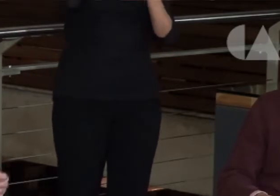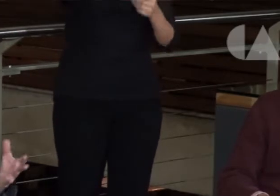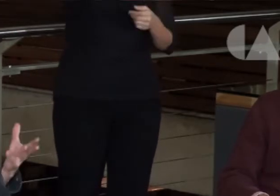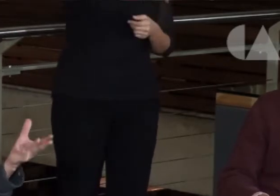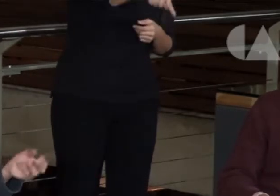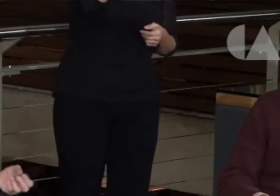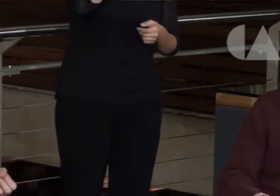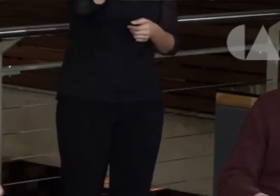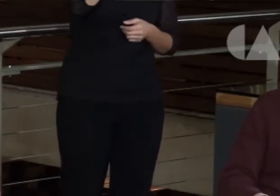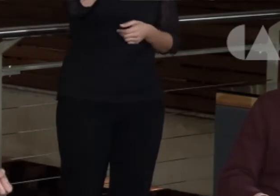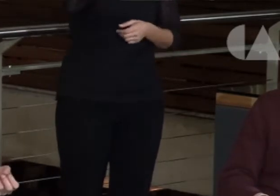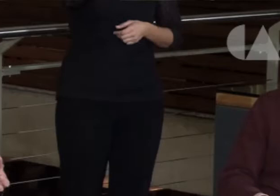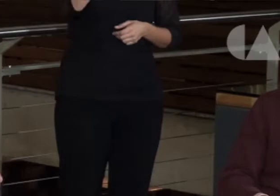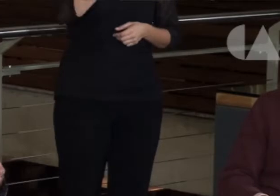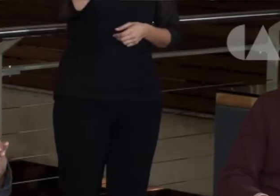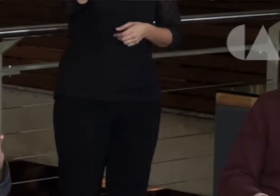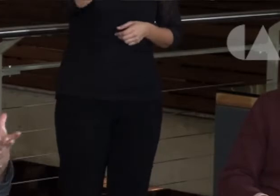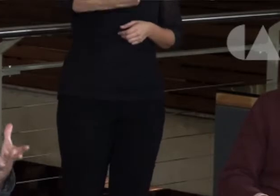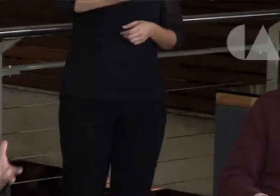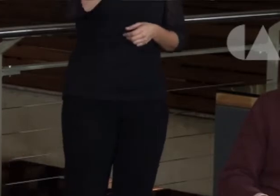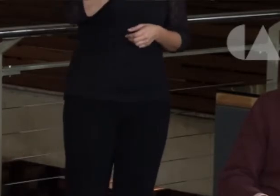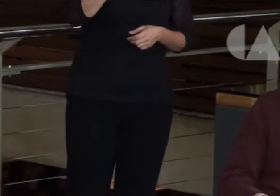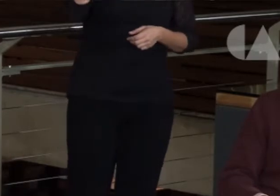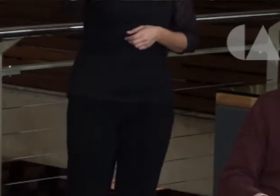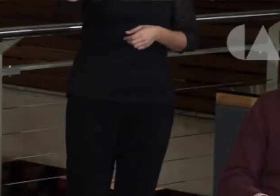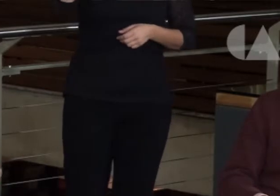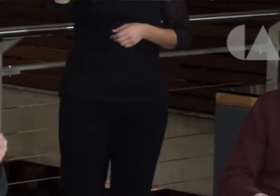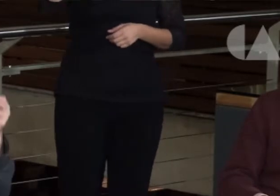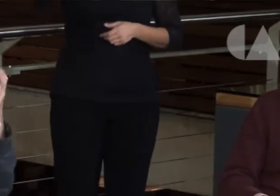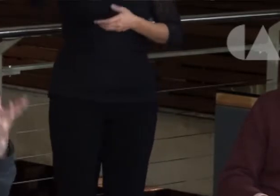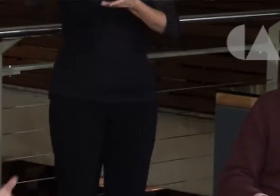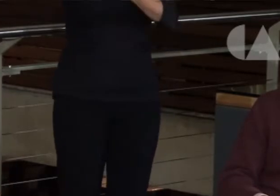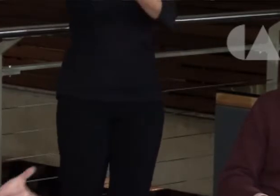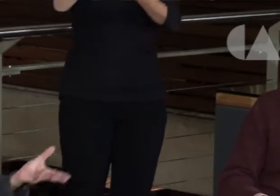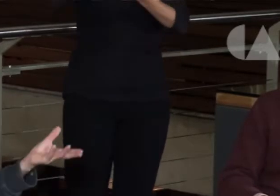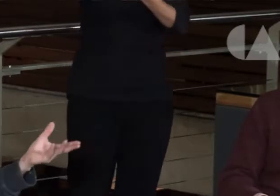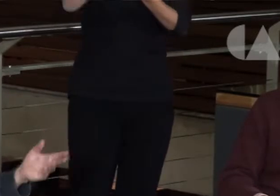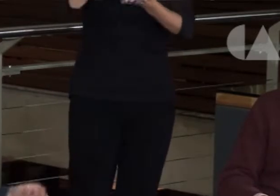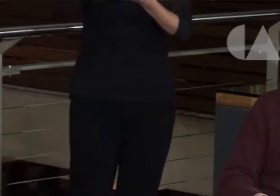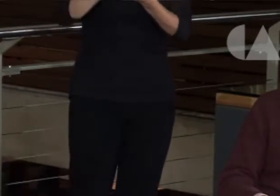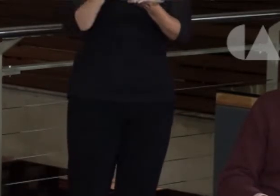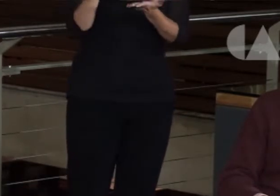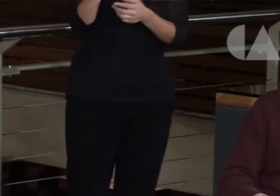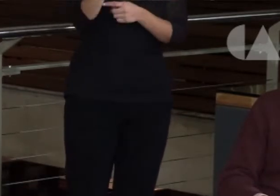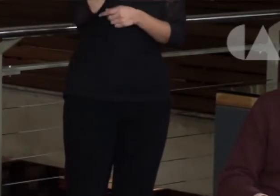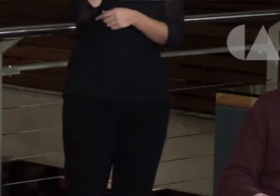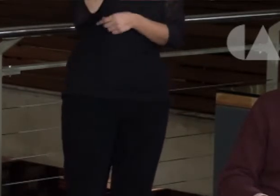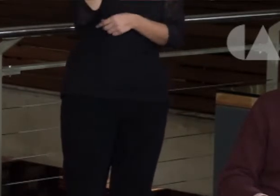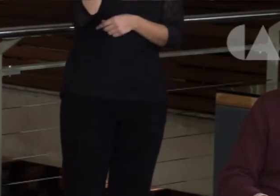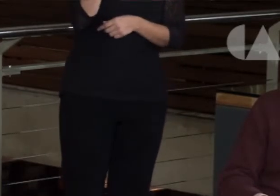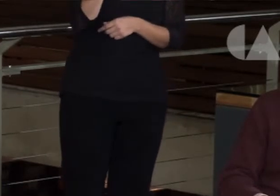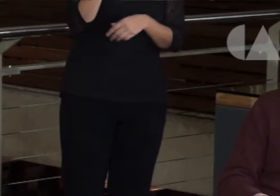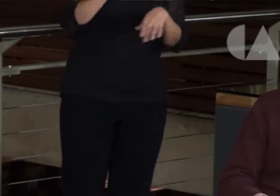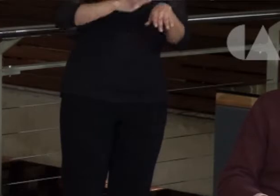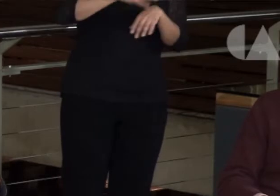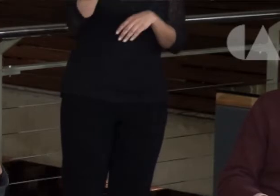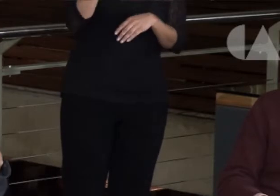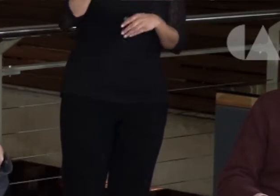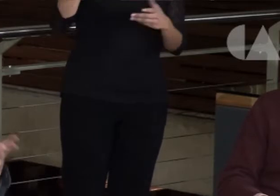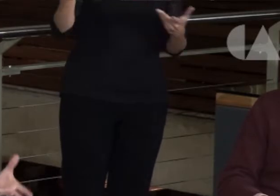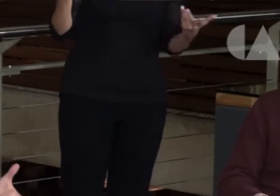de que danielle algún punto me apadrinó y digo la suerte porque encontré una persona